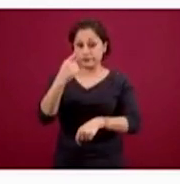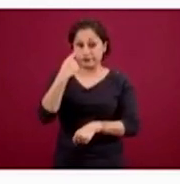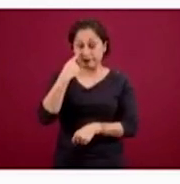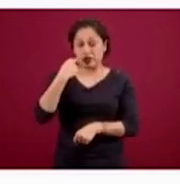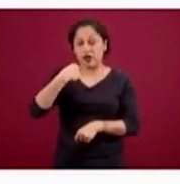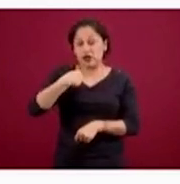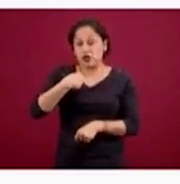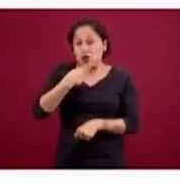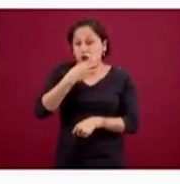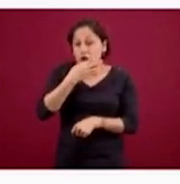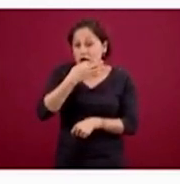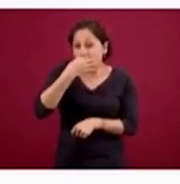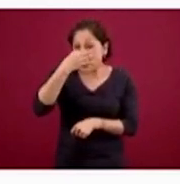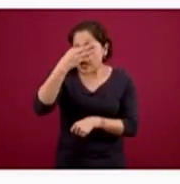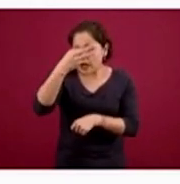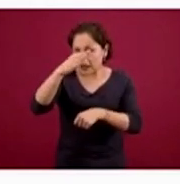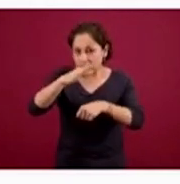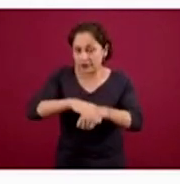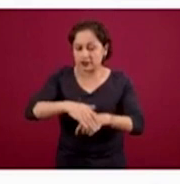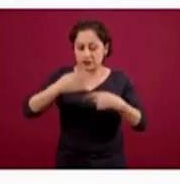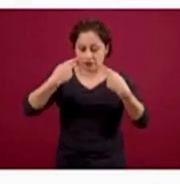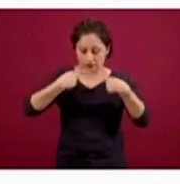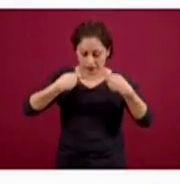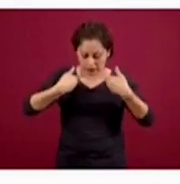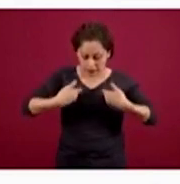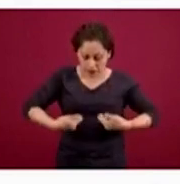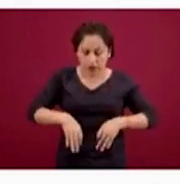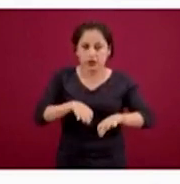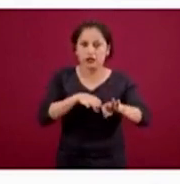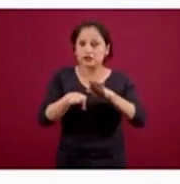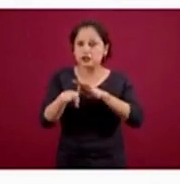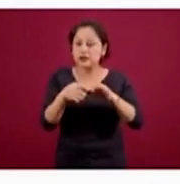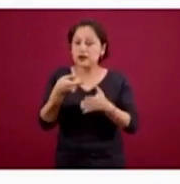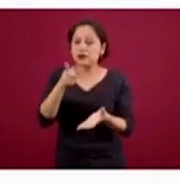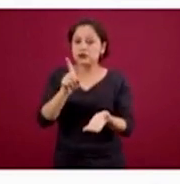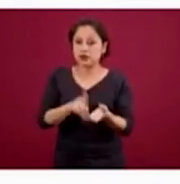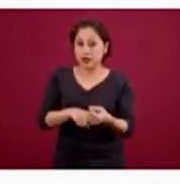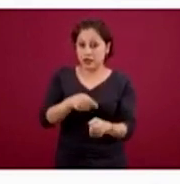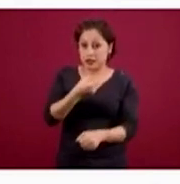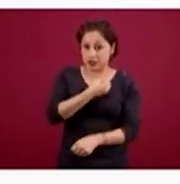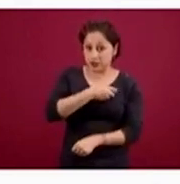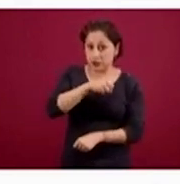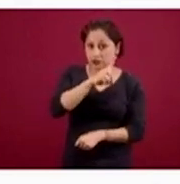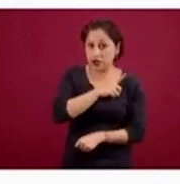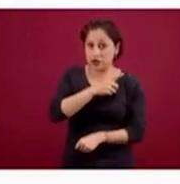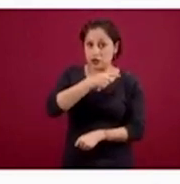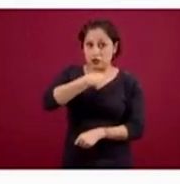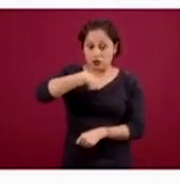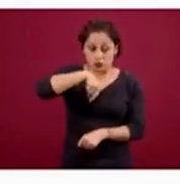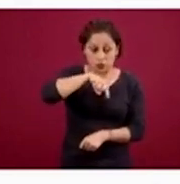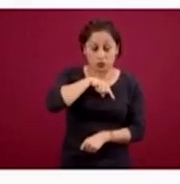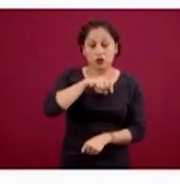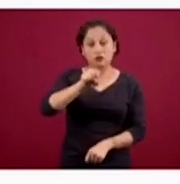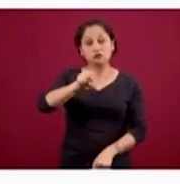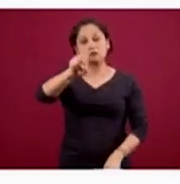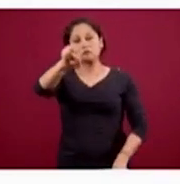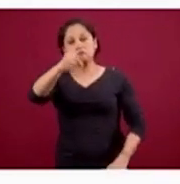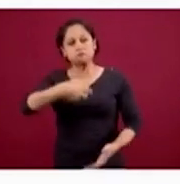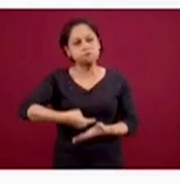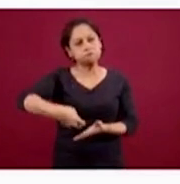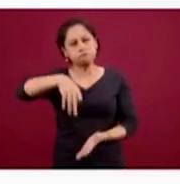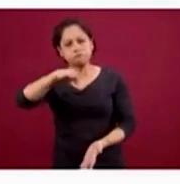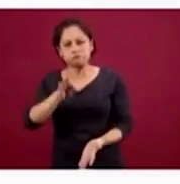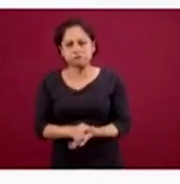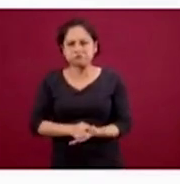no somos superhéroes no nos sentimos héroes vivimos en un estado de solidaridad